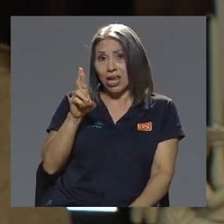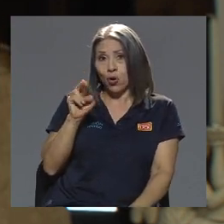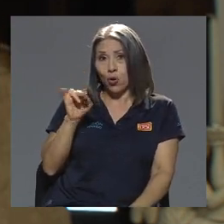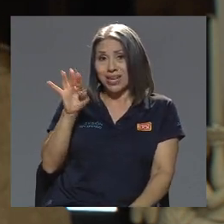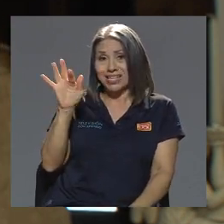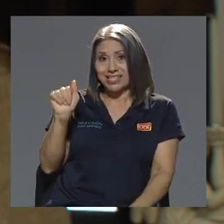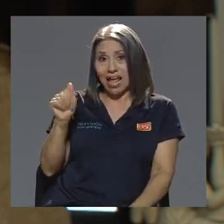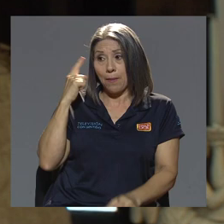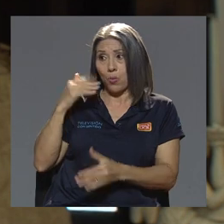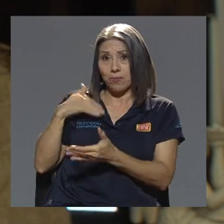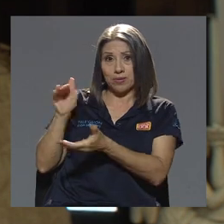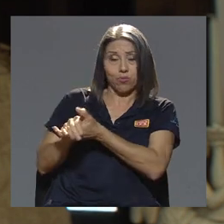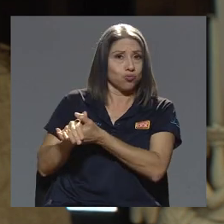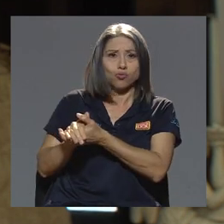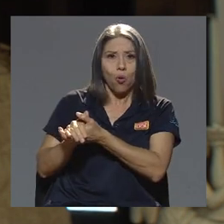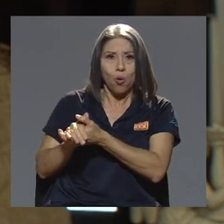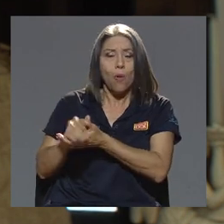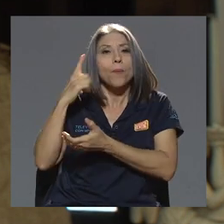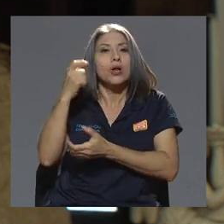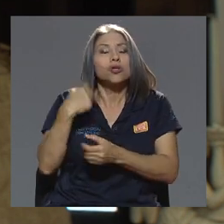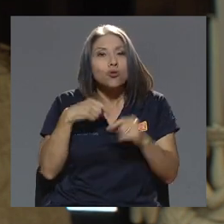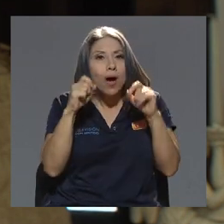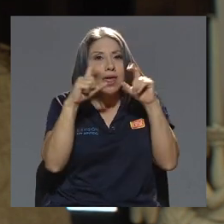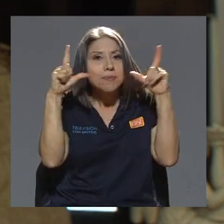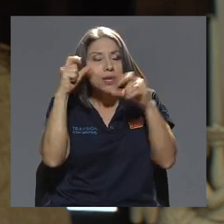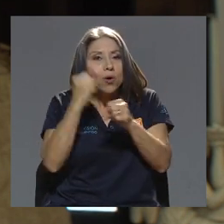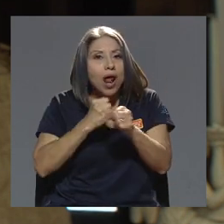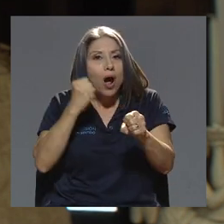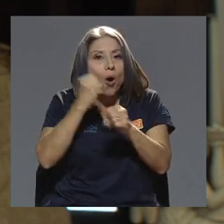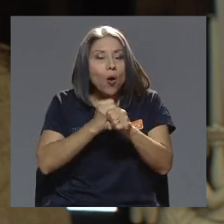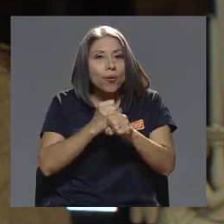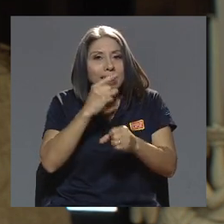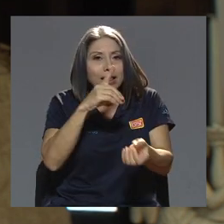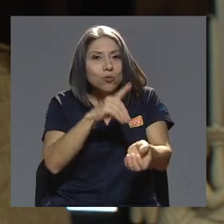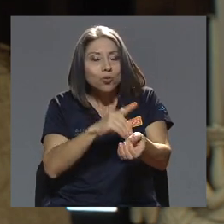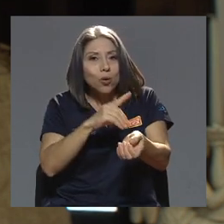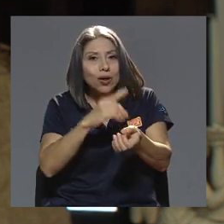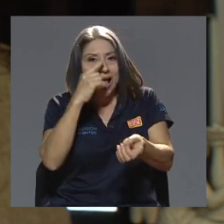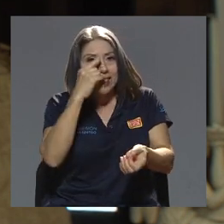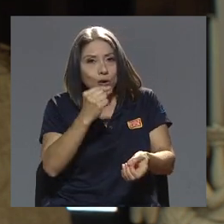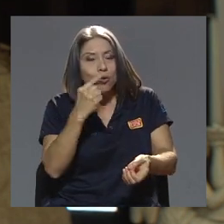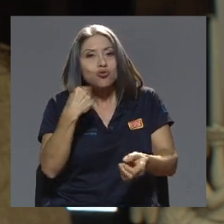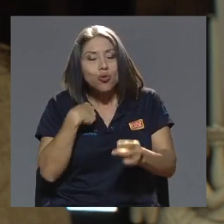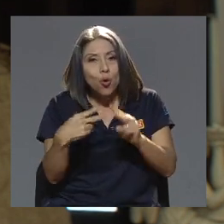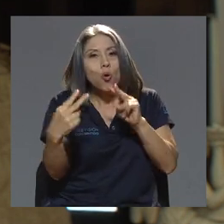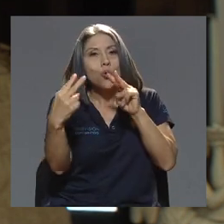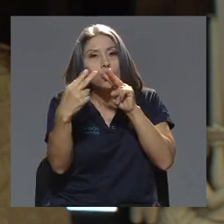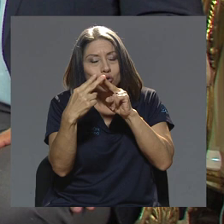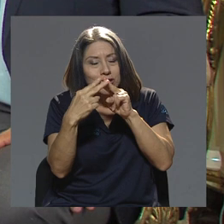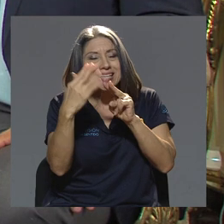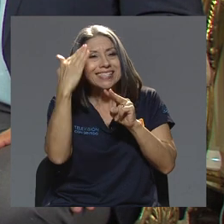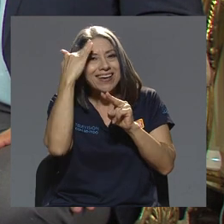obra del doctor Calderón Guardia y porque lo conocí, sabía quién era, cómo pensaba,